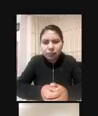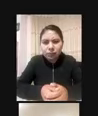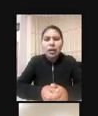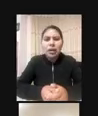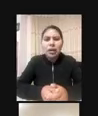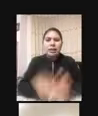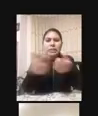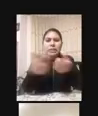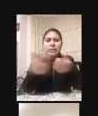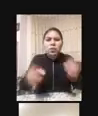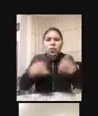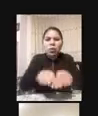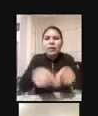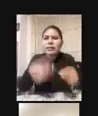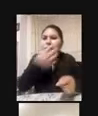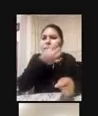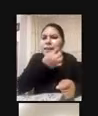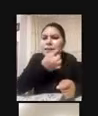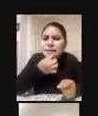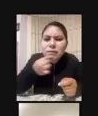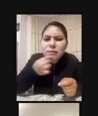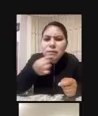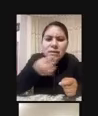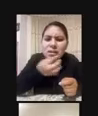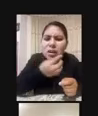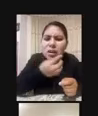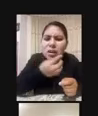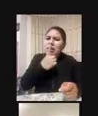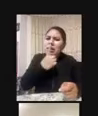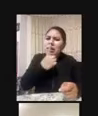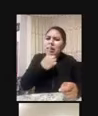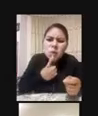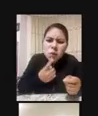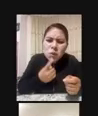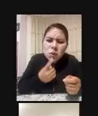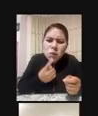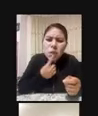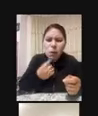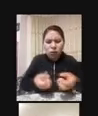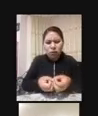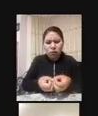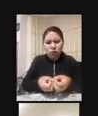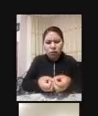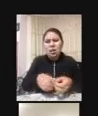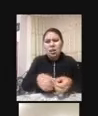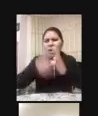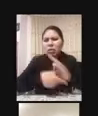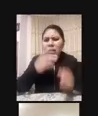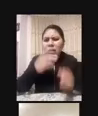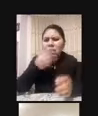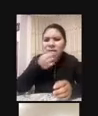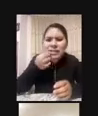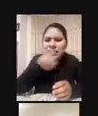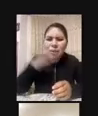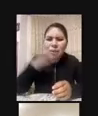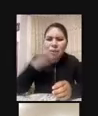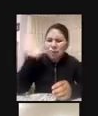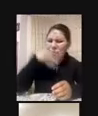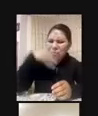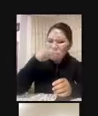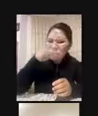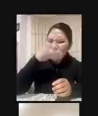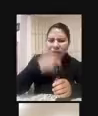y sangrado cuando se las toca y puede ocasionar un poco de mal olor en la boca. Puede que el niño no presente caries, pero sí